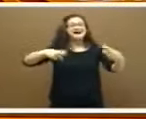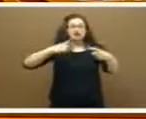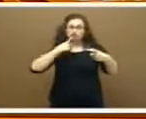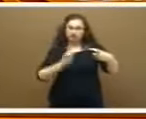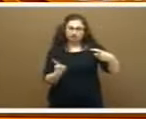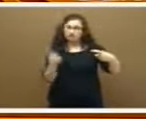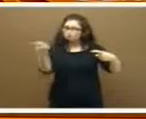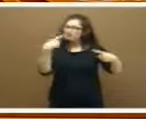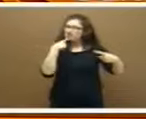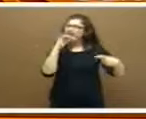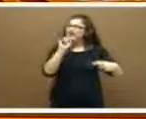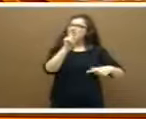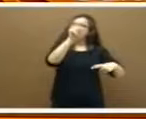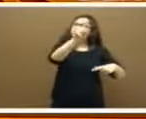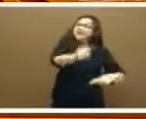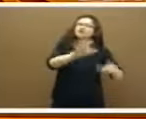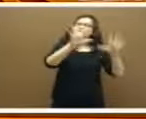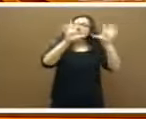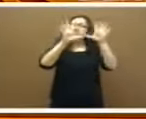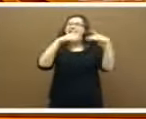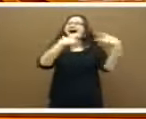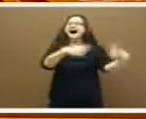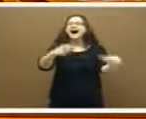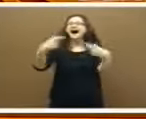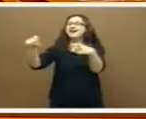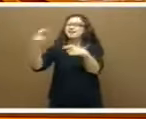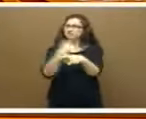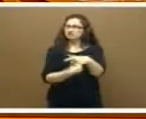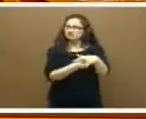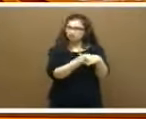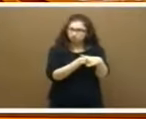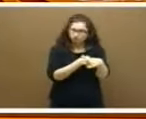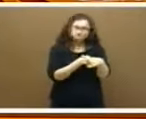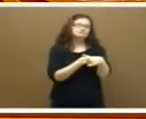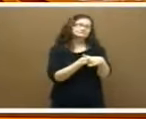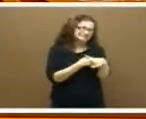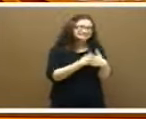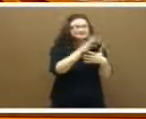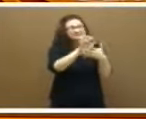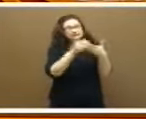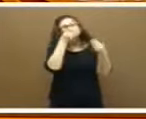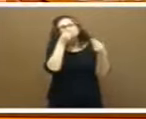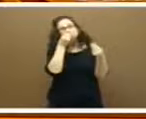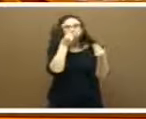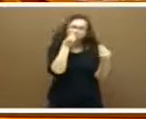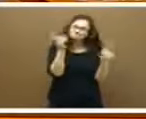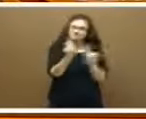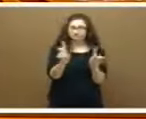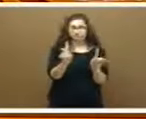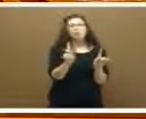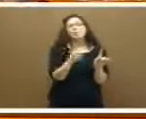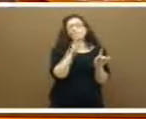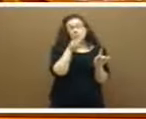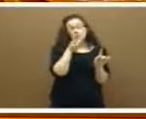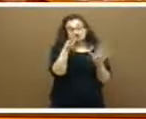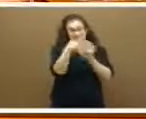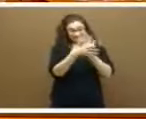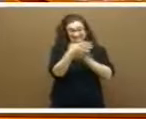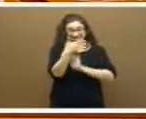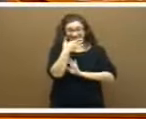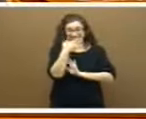110 zonas de salud. Yo creo que el texto tal como está es incompleto, es insuficiente, porque sin que funcione y sin